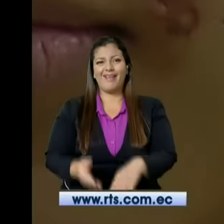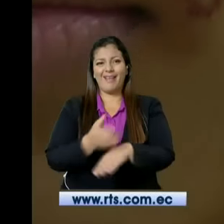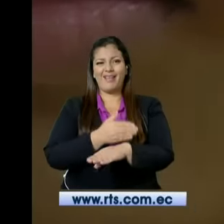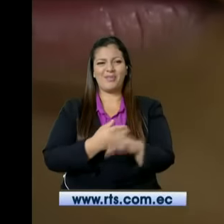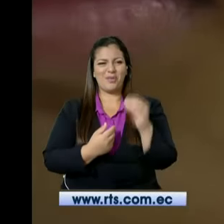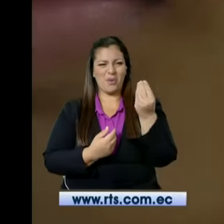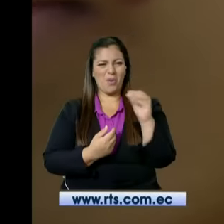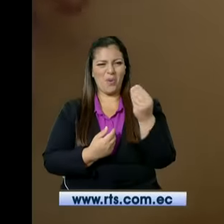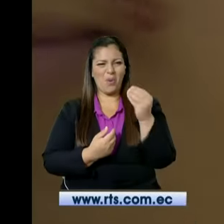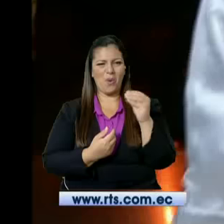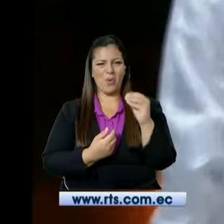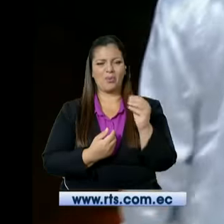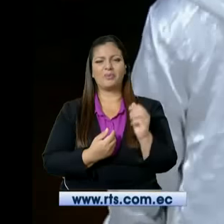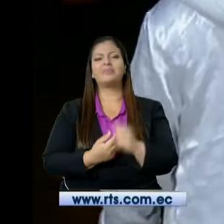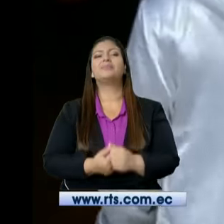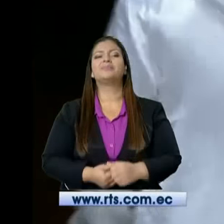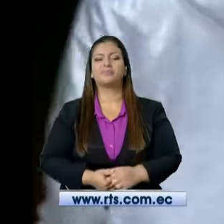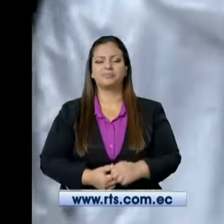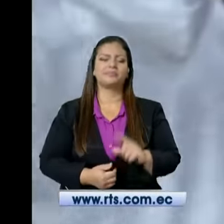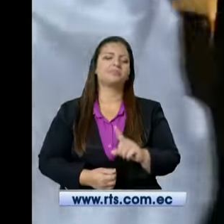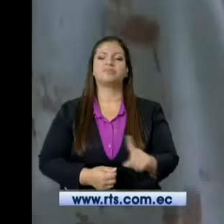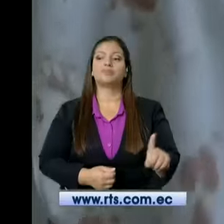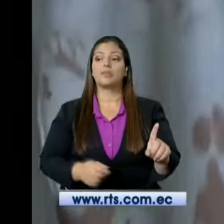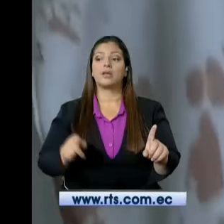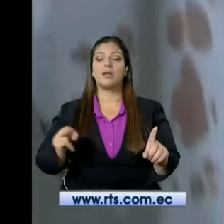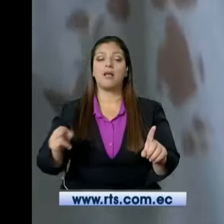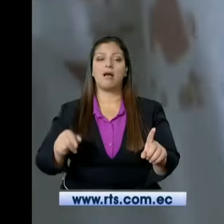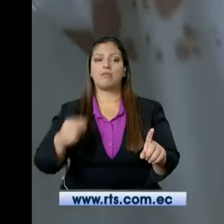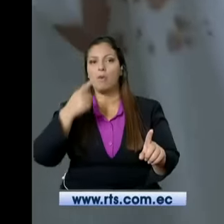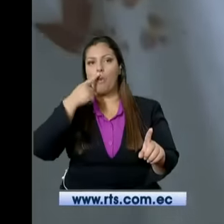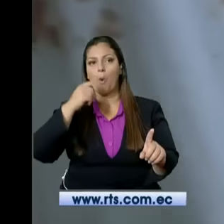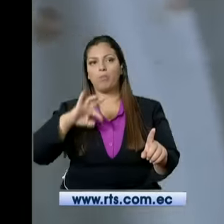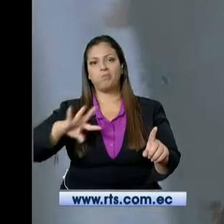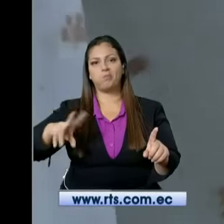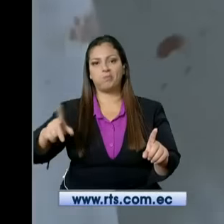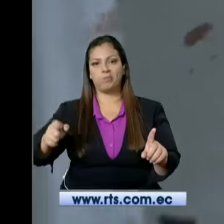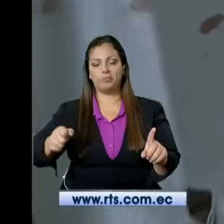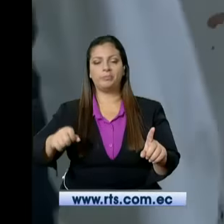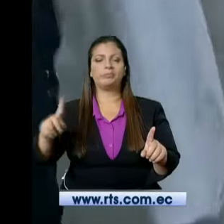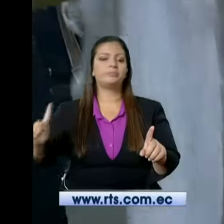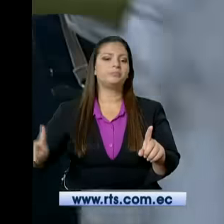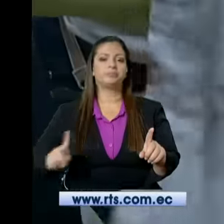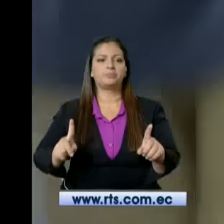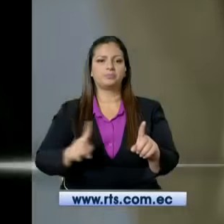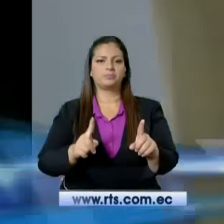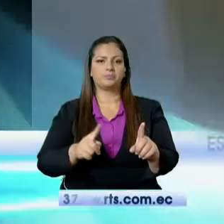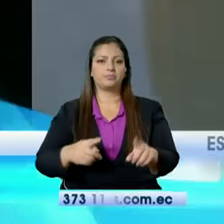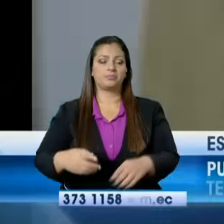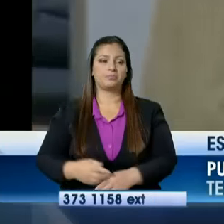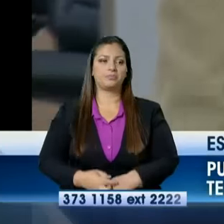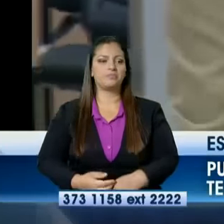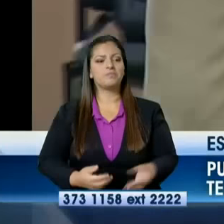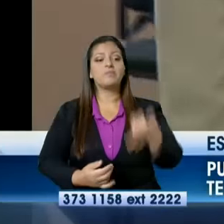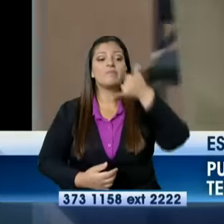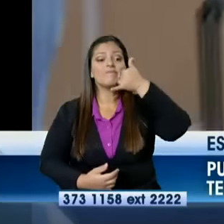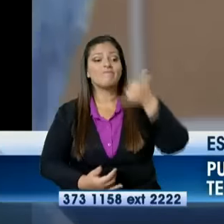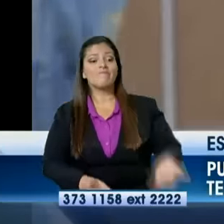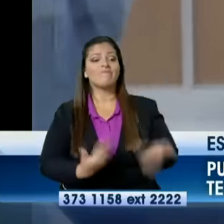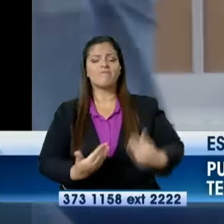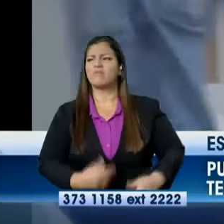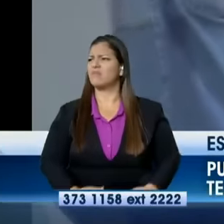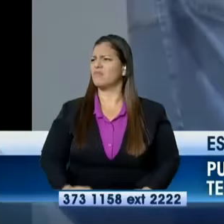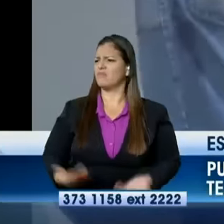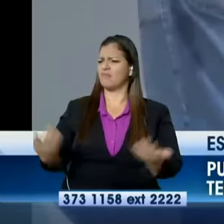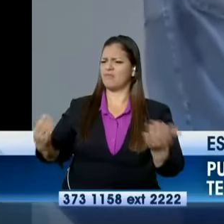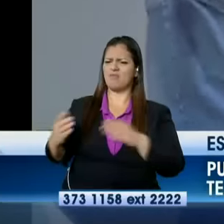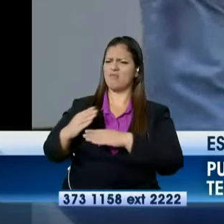este estudiante de colegio recibió varias puñaladas en distintas partes del cuerpo. El adolescente